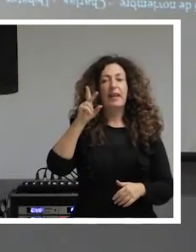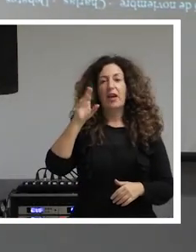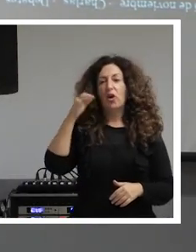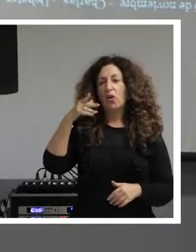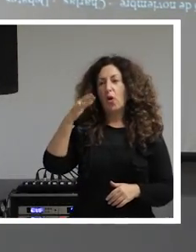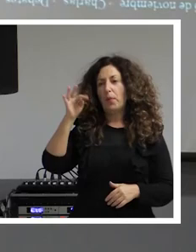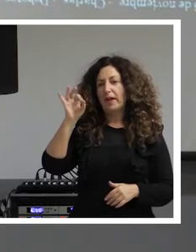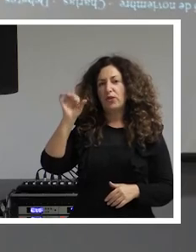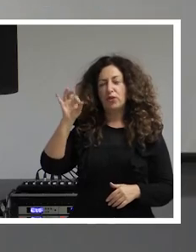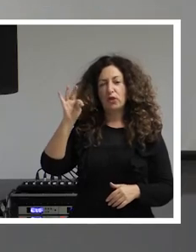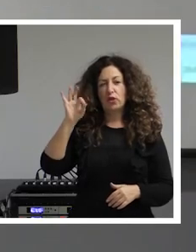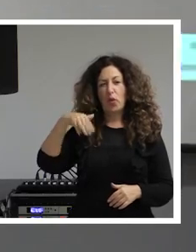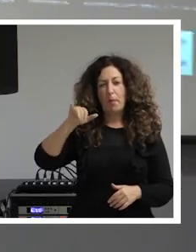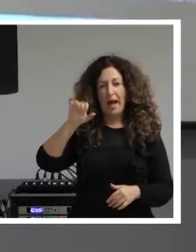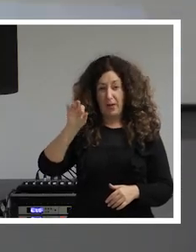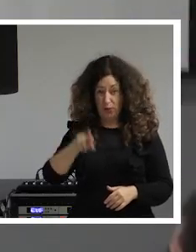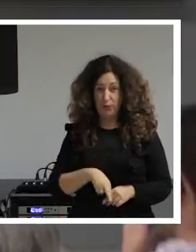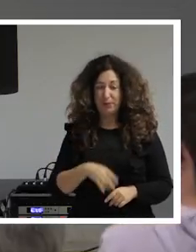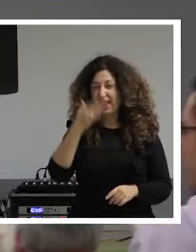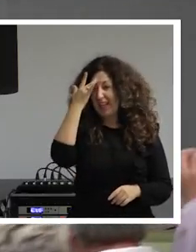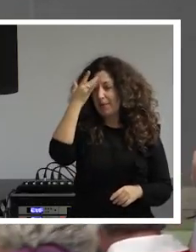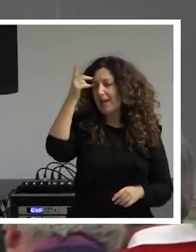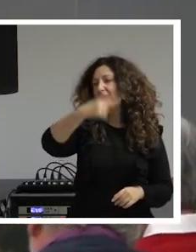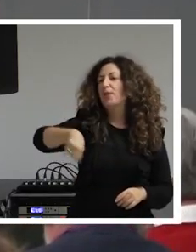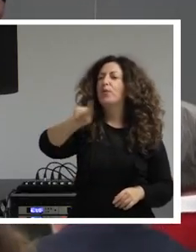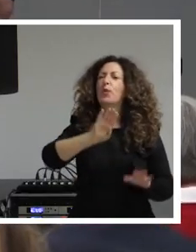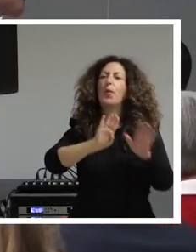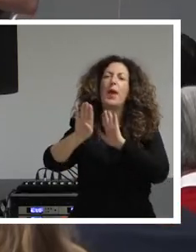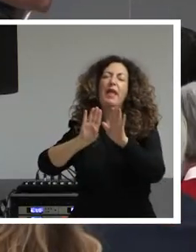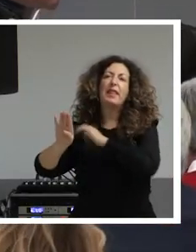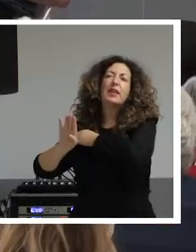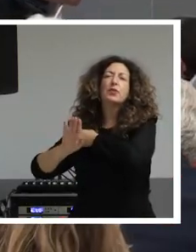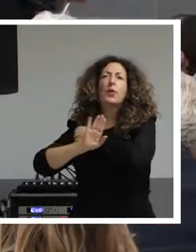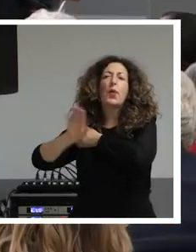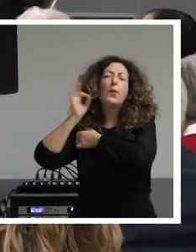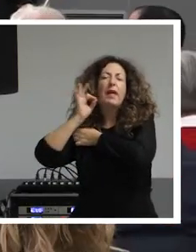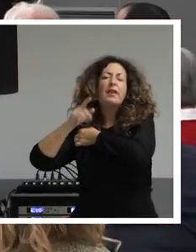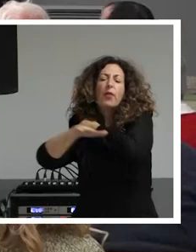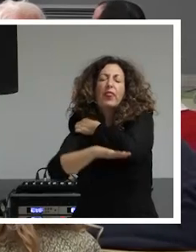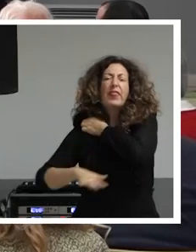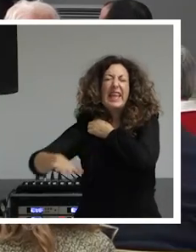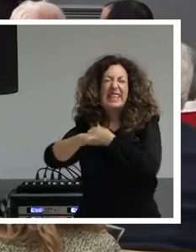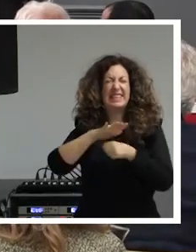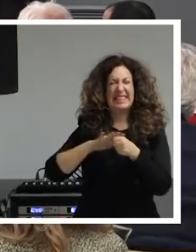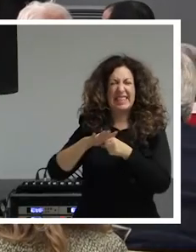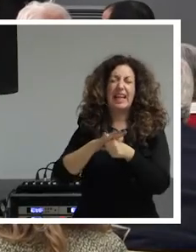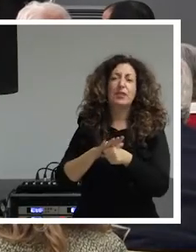le pasamos para acabar la palabra a nuestro candidato a la alcaldía de Madrid Roberto sotomayor